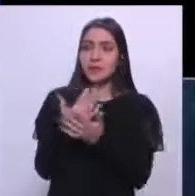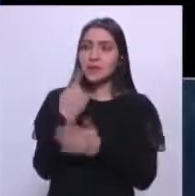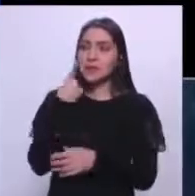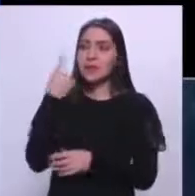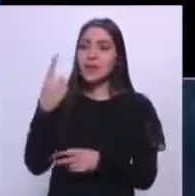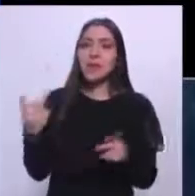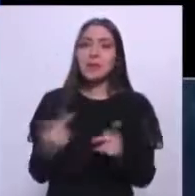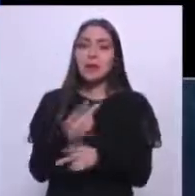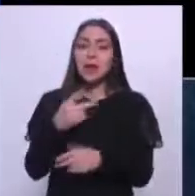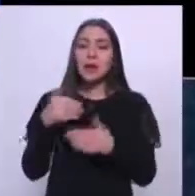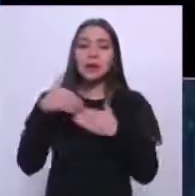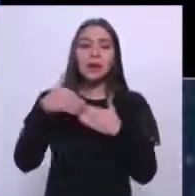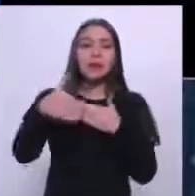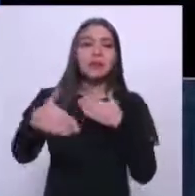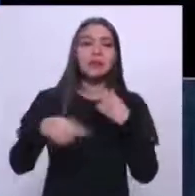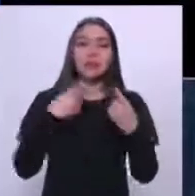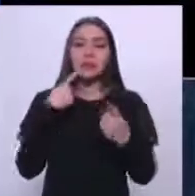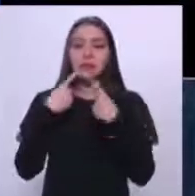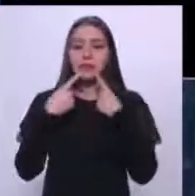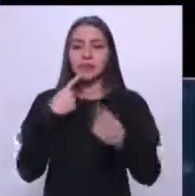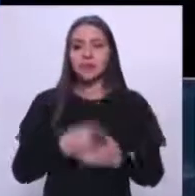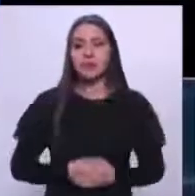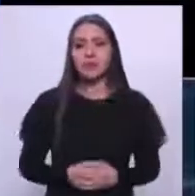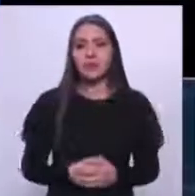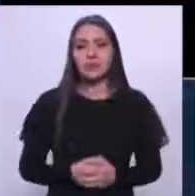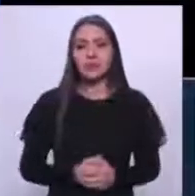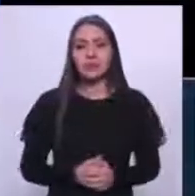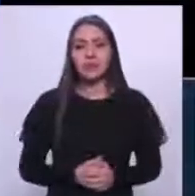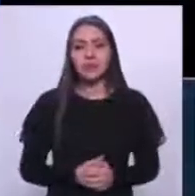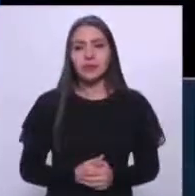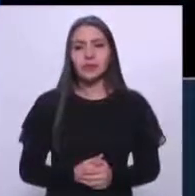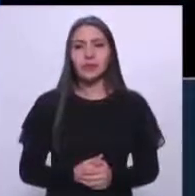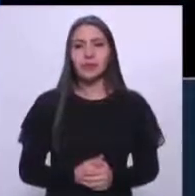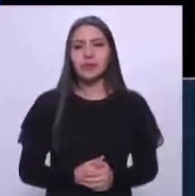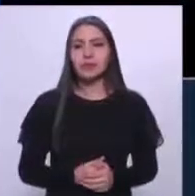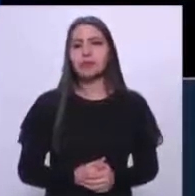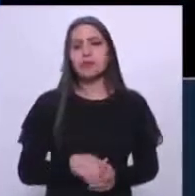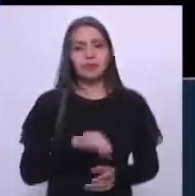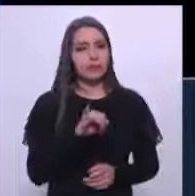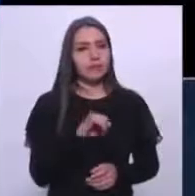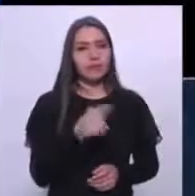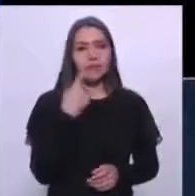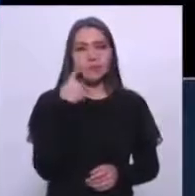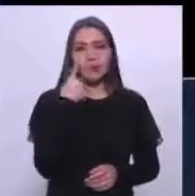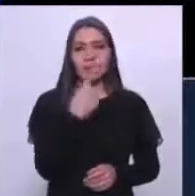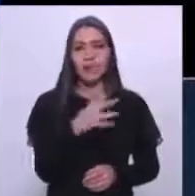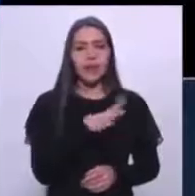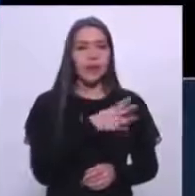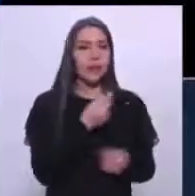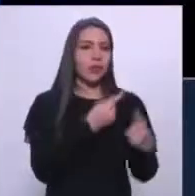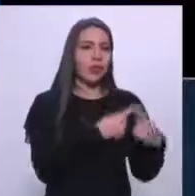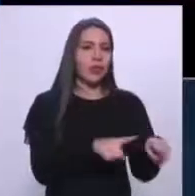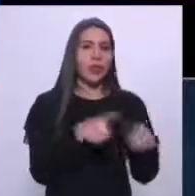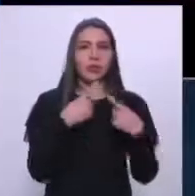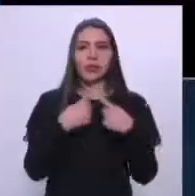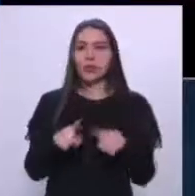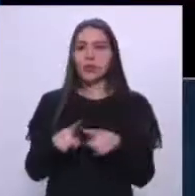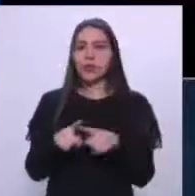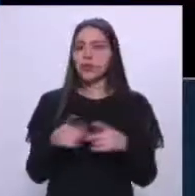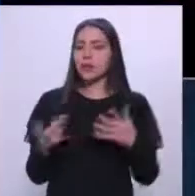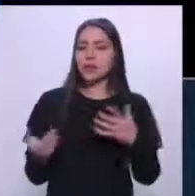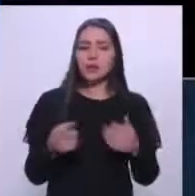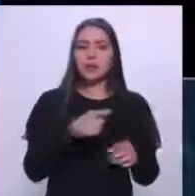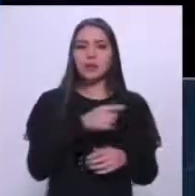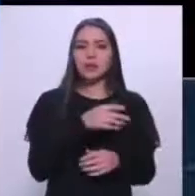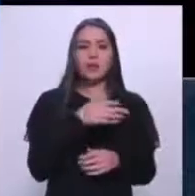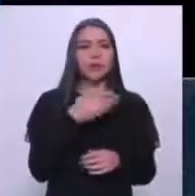sigue en esta discusión. Sí, claro, se van a encontrar caminos alternativos sin duda alguna. Muchas gracias. Fue una de las conclusiones